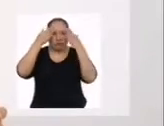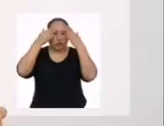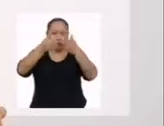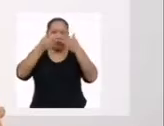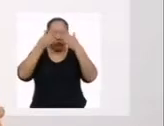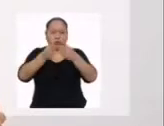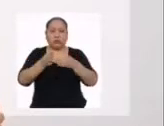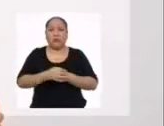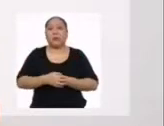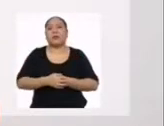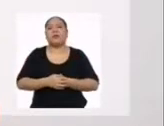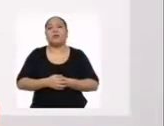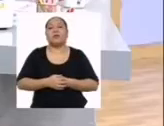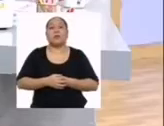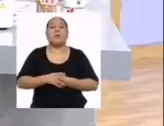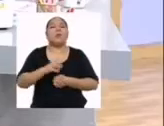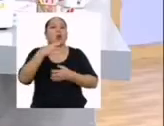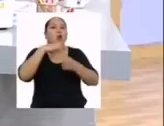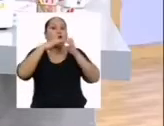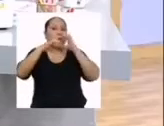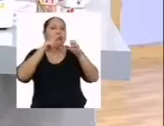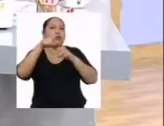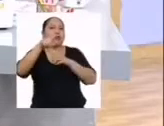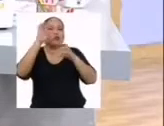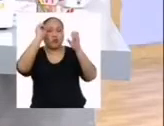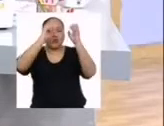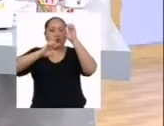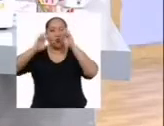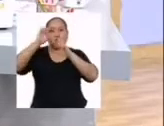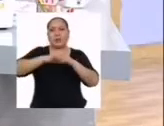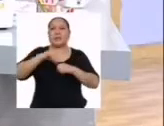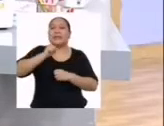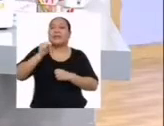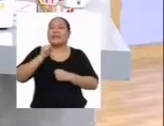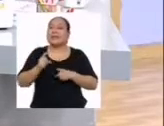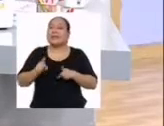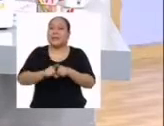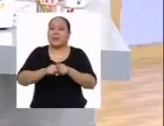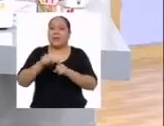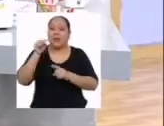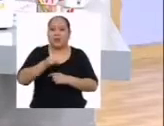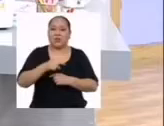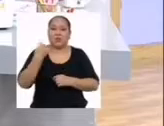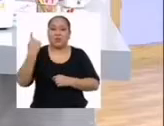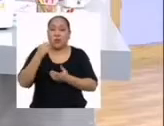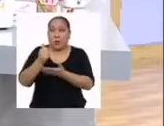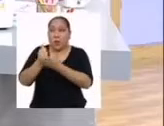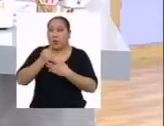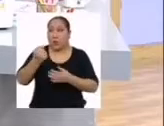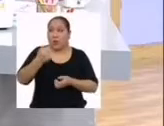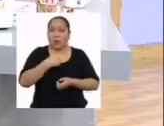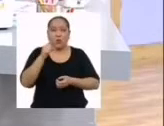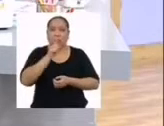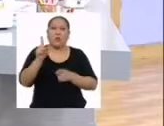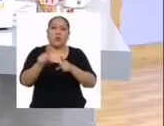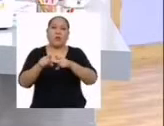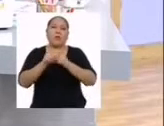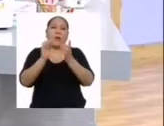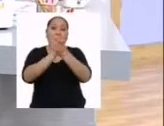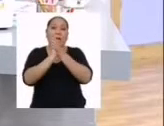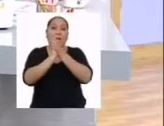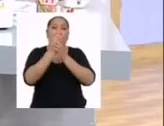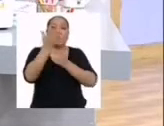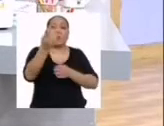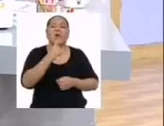sobre todas aquellas dudas que tengas. Sí, además creo que esto no solo me ayuda a mí, sino a mis amigos de cuarto